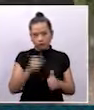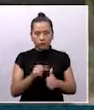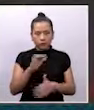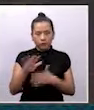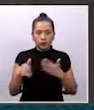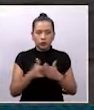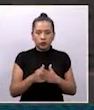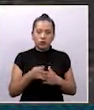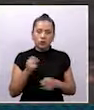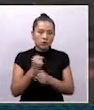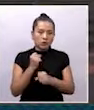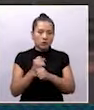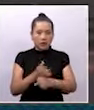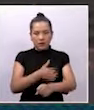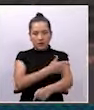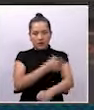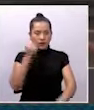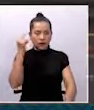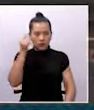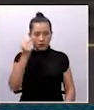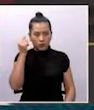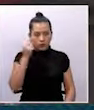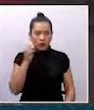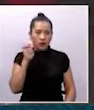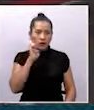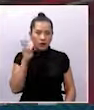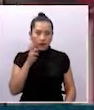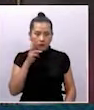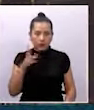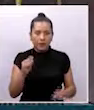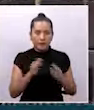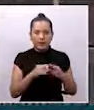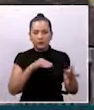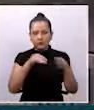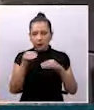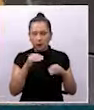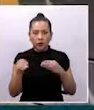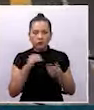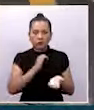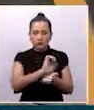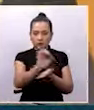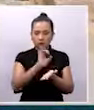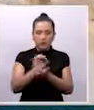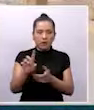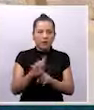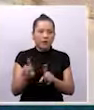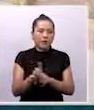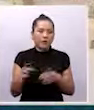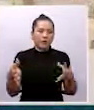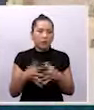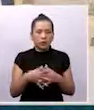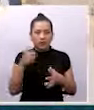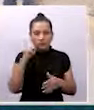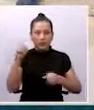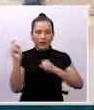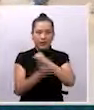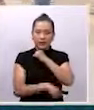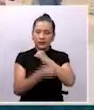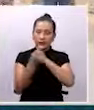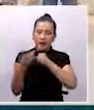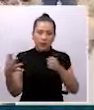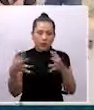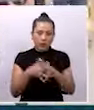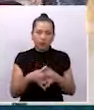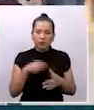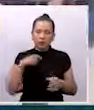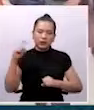de Evo Morales se reprimió varias movilizaciones, incluidos bloqueos, sancionando a los dirigentes que